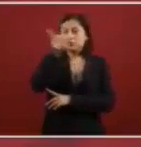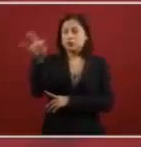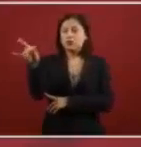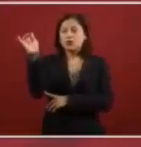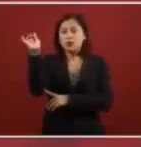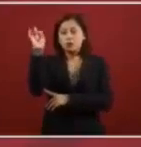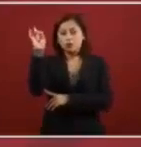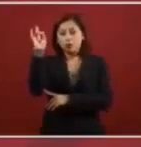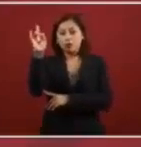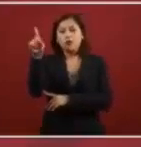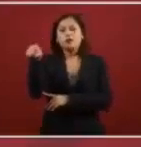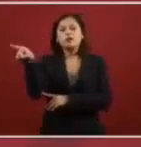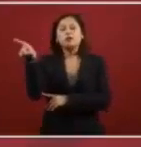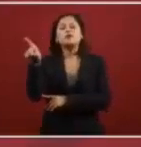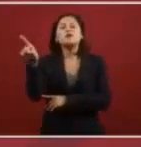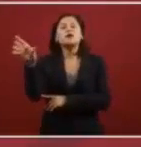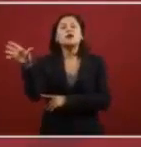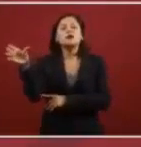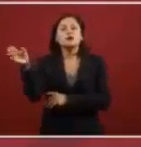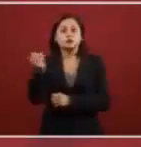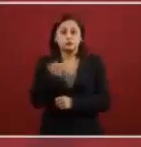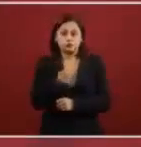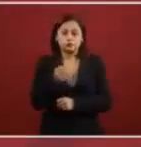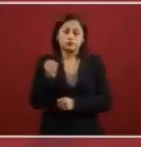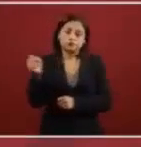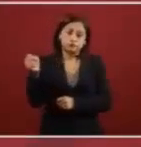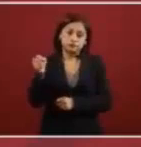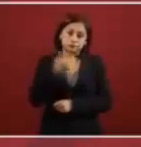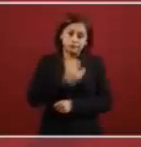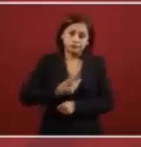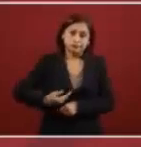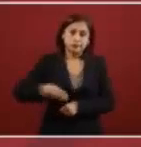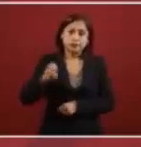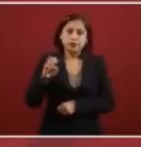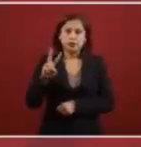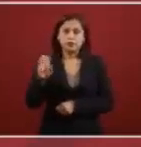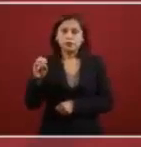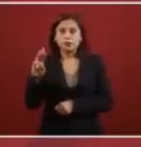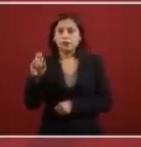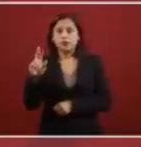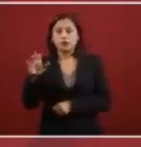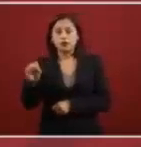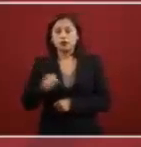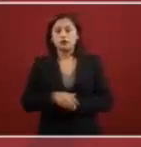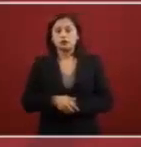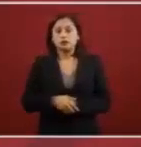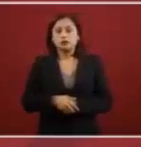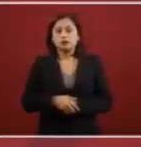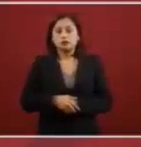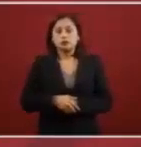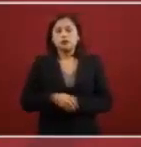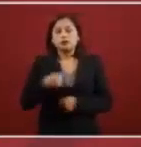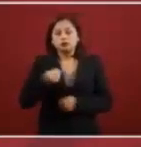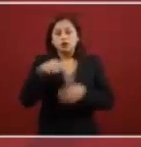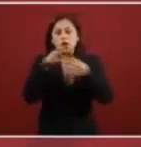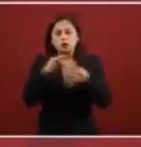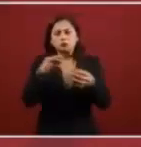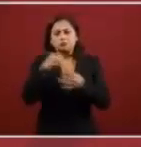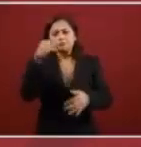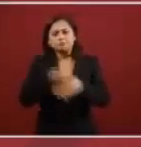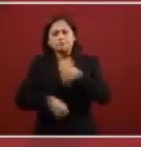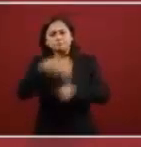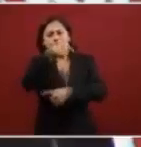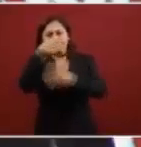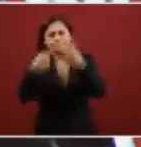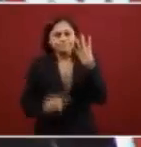por evo morales bueno serían muchos los detalles pero me voy a referir a los puntos